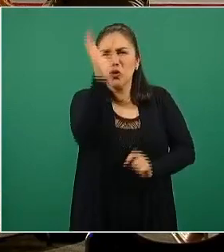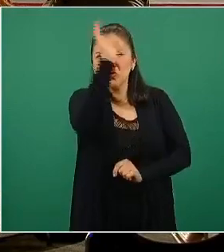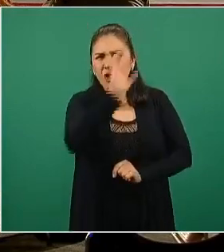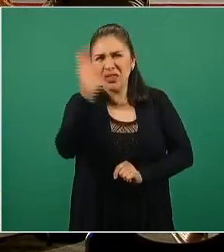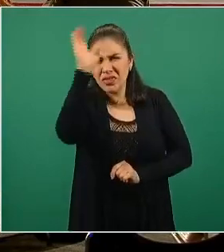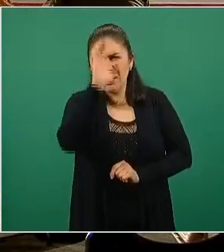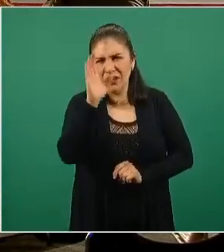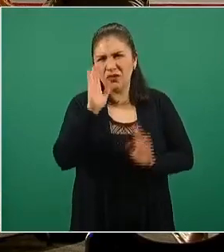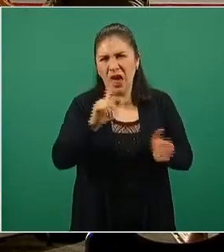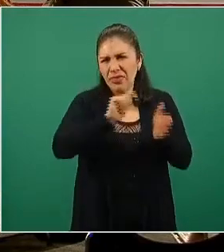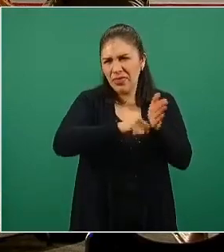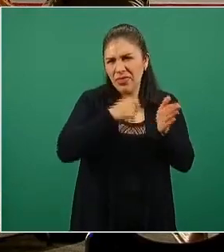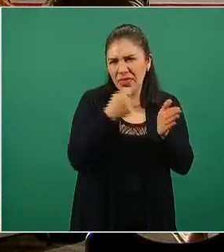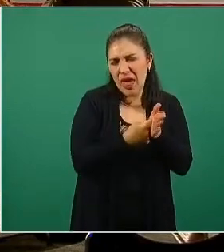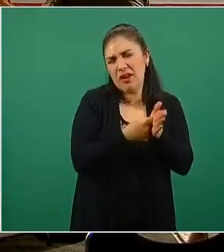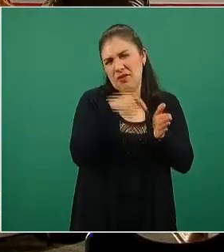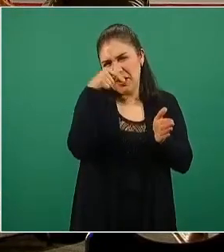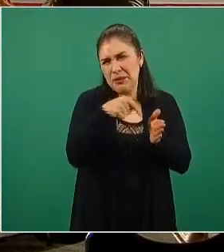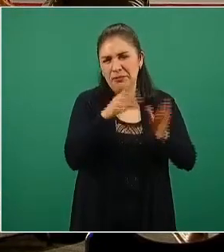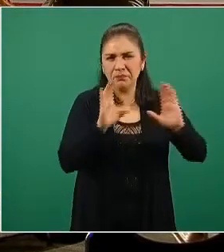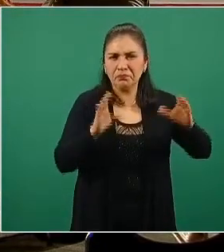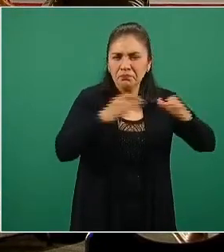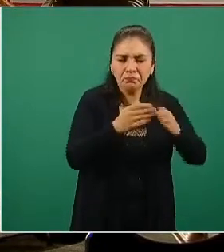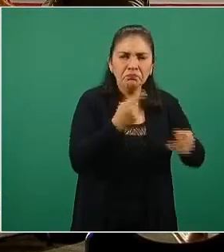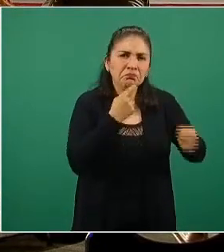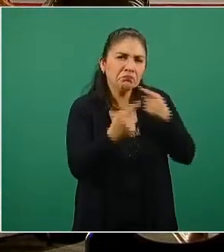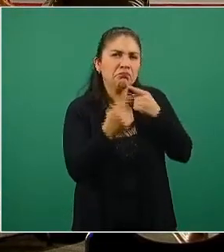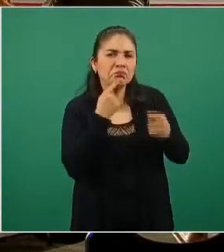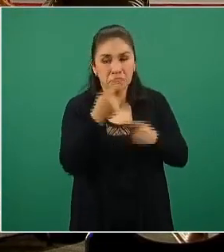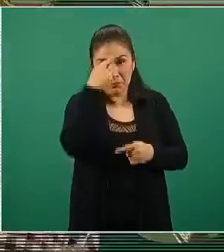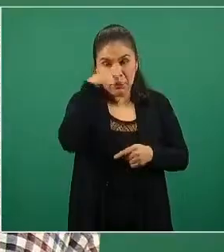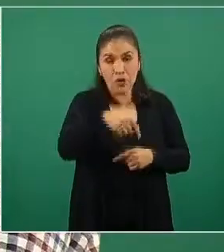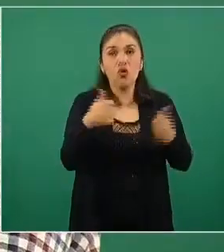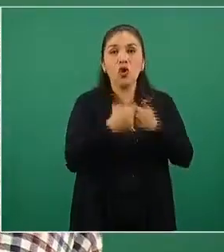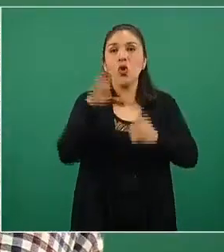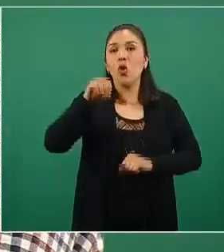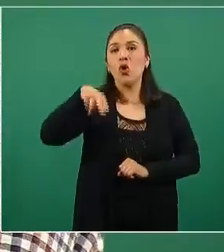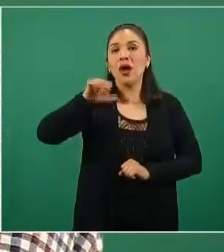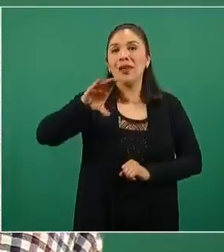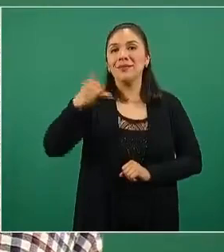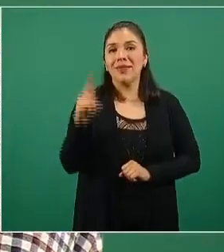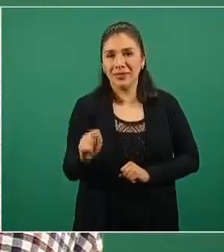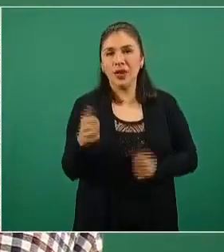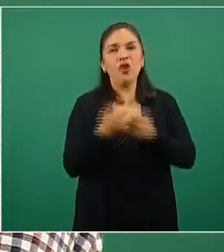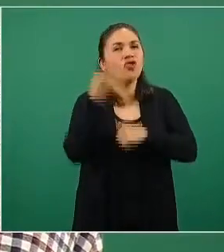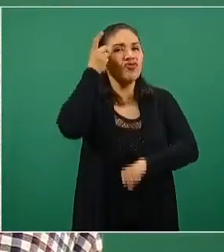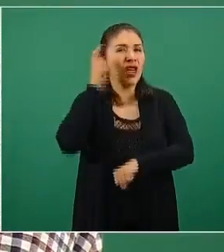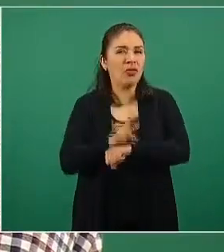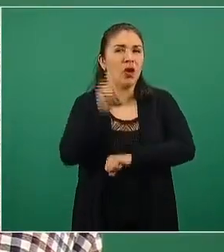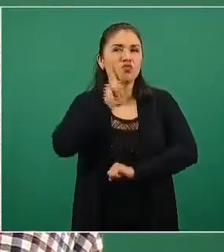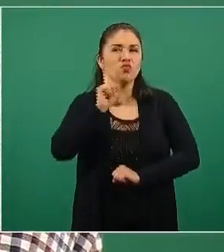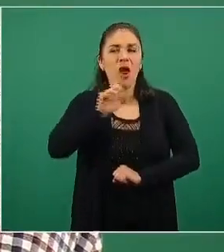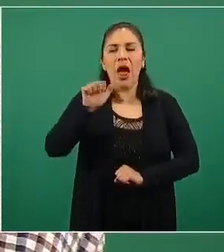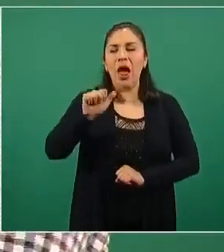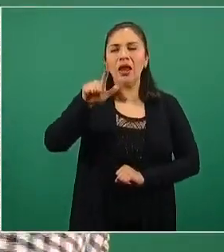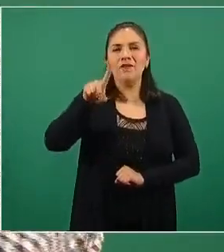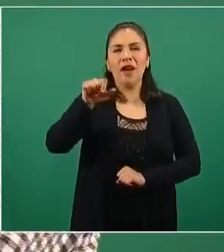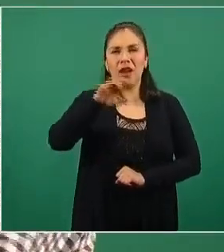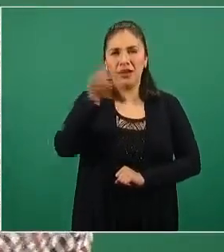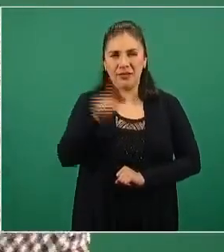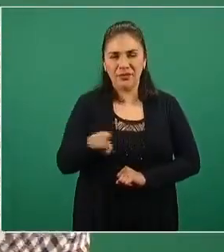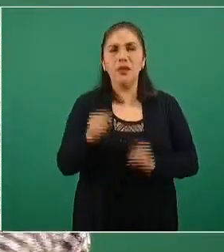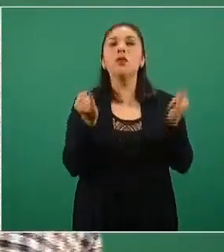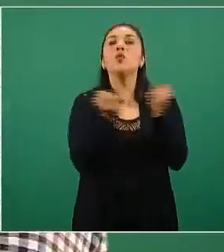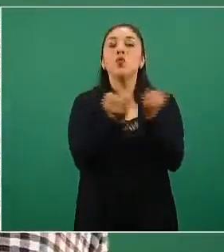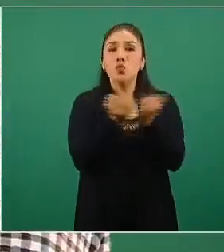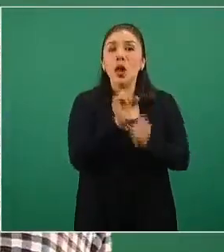científico, técnico o tecnológico científico que coordina CONACYT, coordina la directora de CONACYT, la doctora Álvarez Builla.